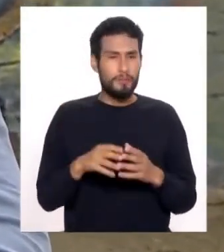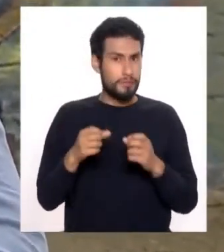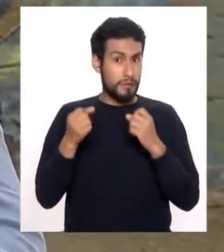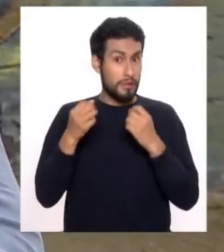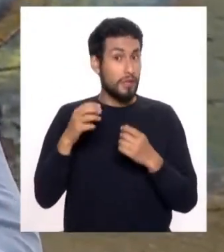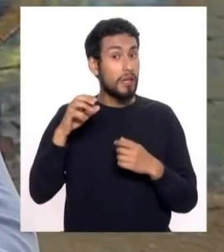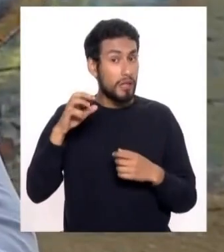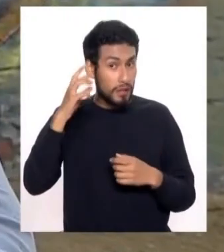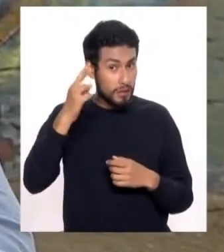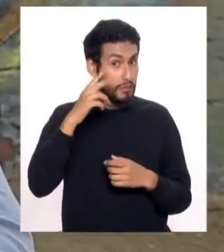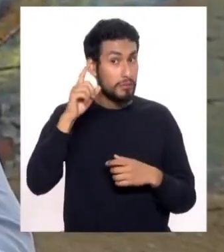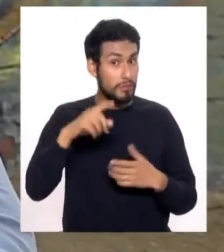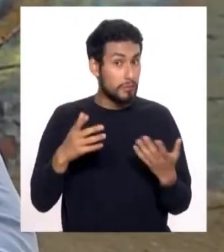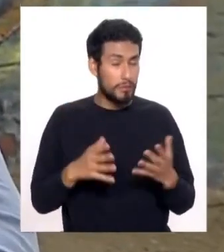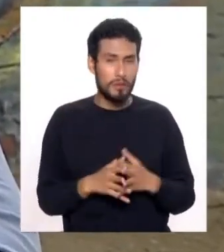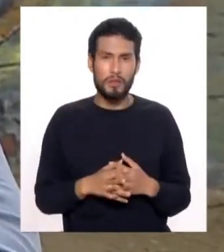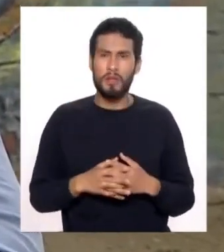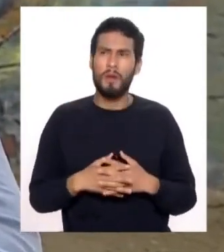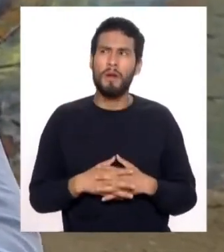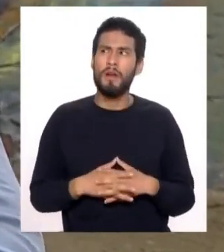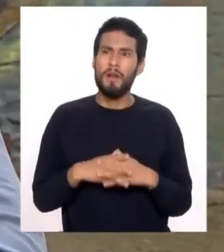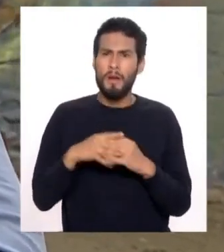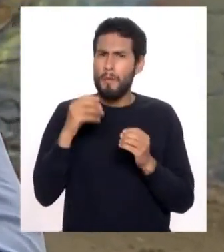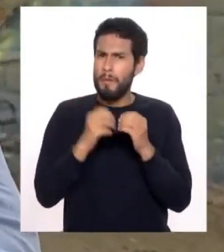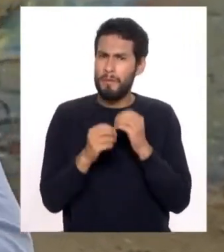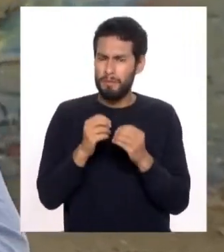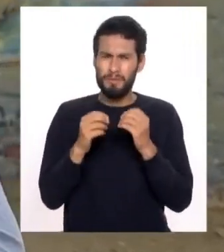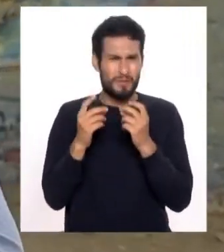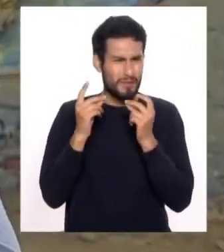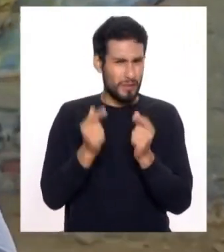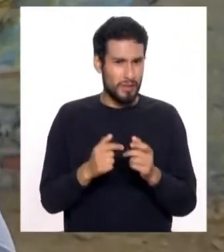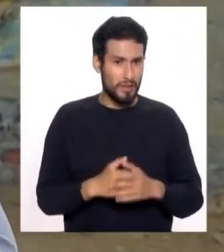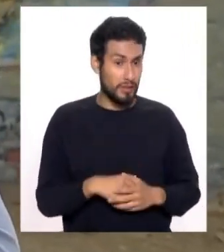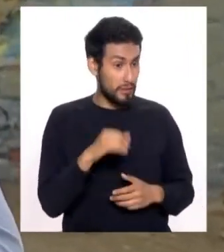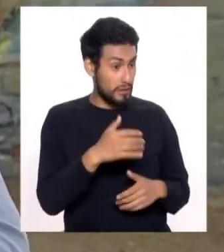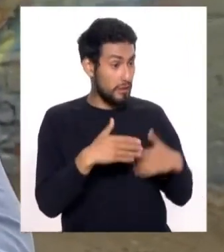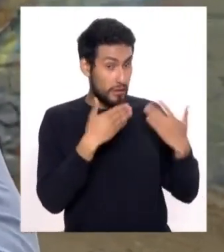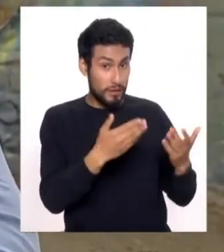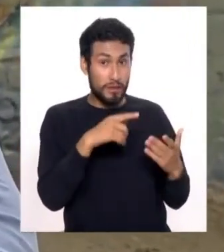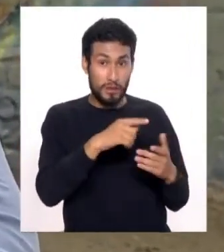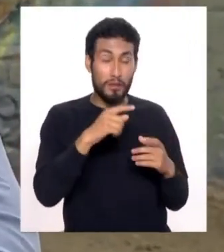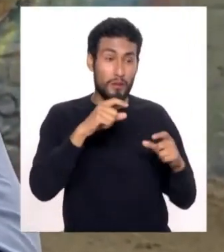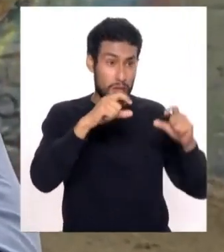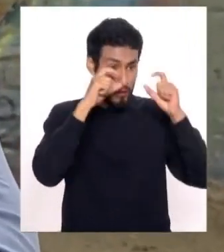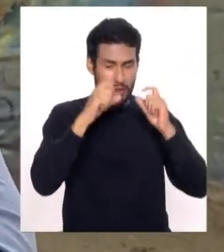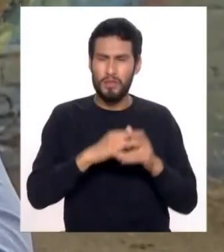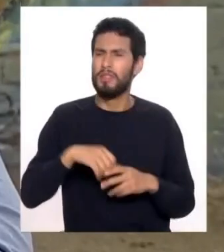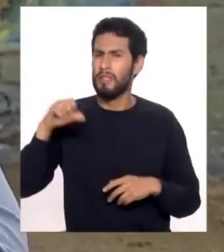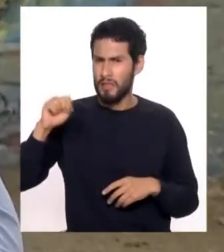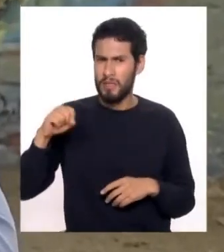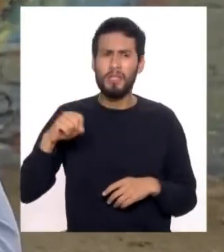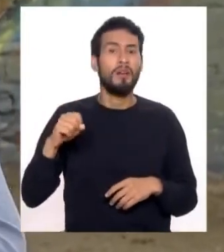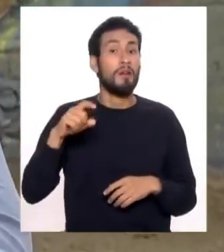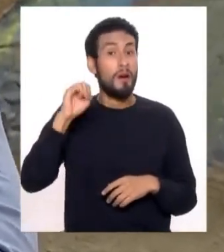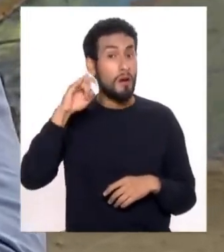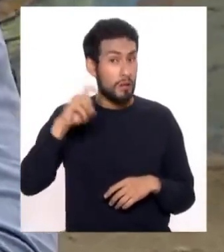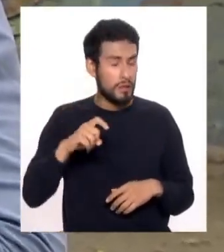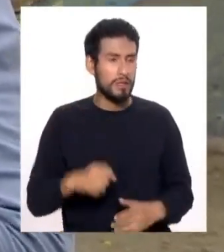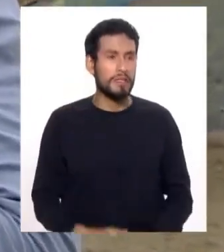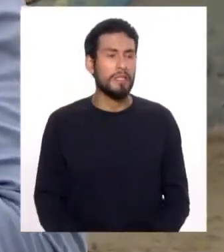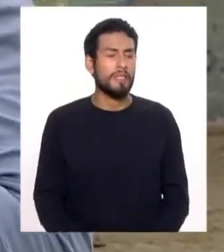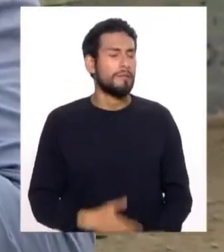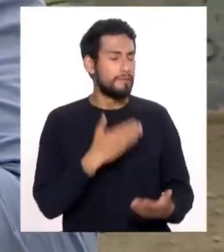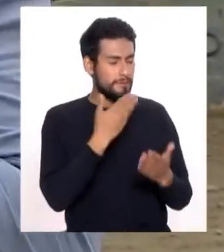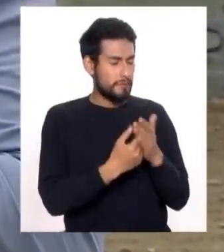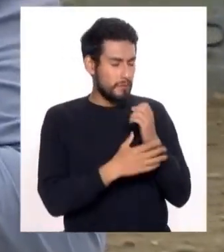presentarse, y de esa forma obtener la solución de manera más inmediata. Y se le entrega una montura también. Exactamente, de pronto. En el caso que sea necesario. Muy bien,